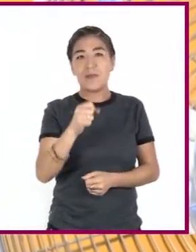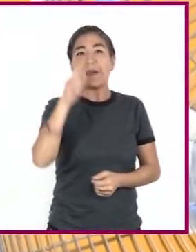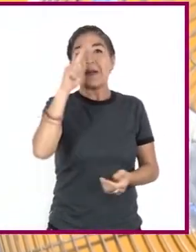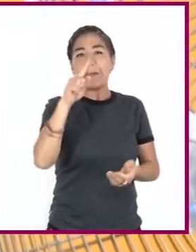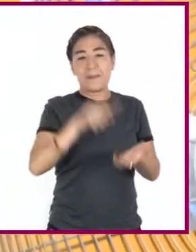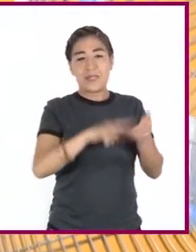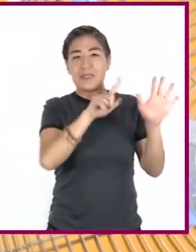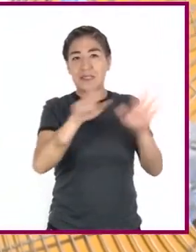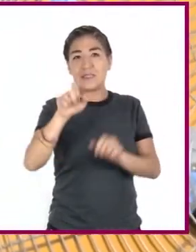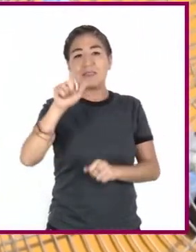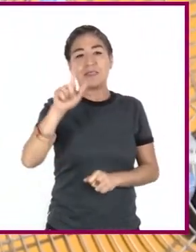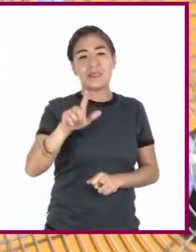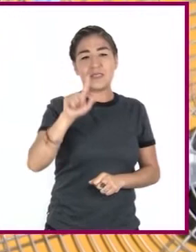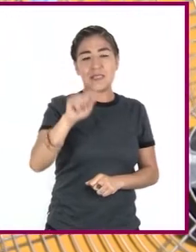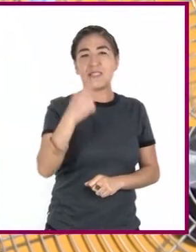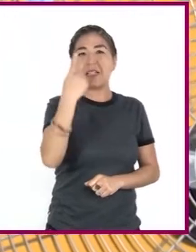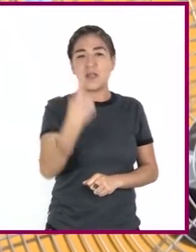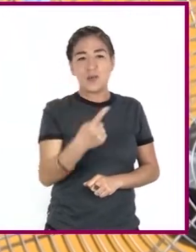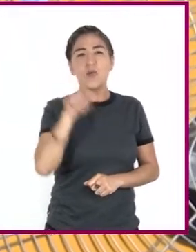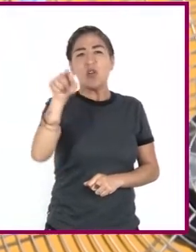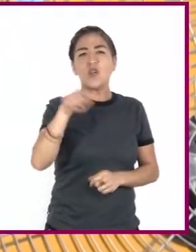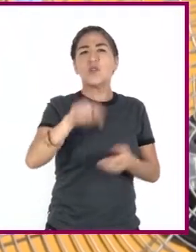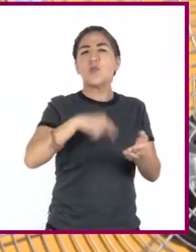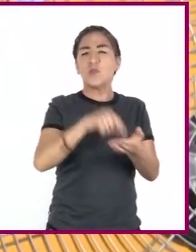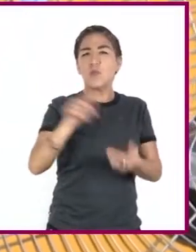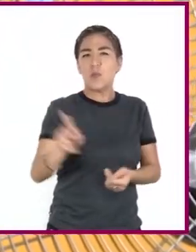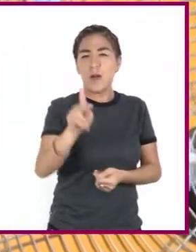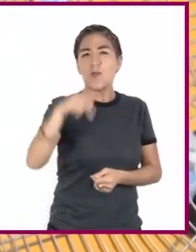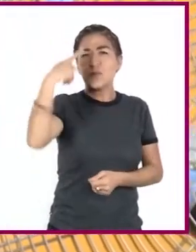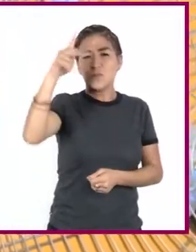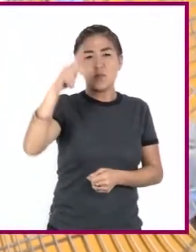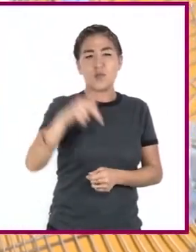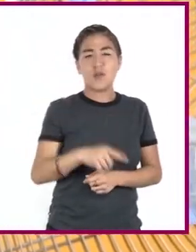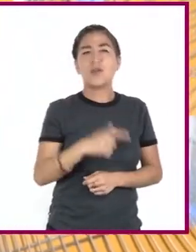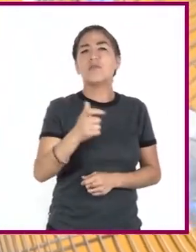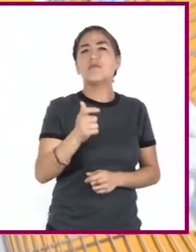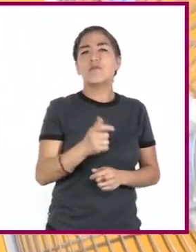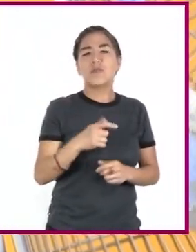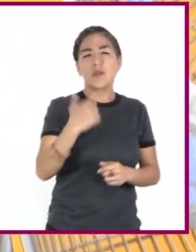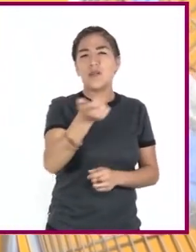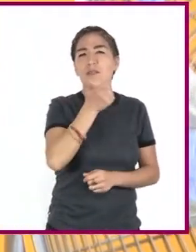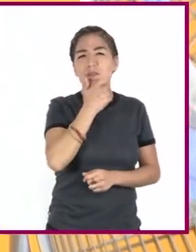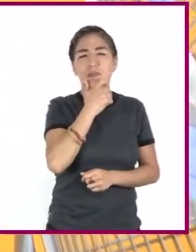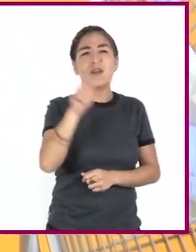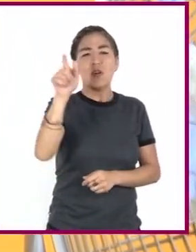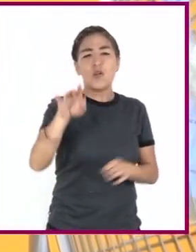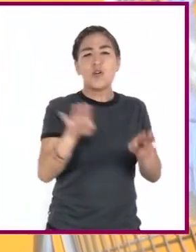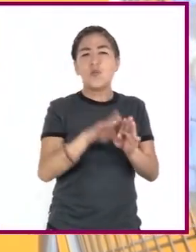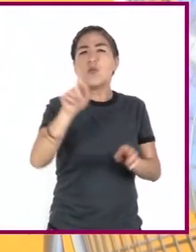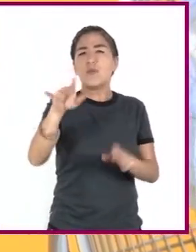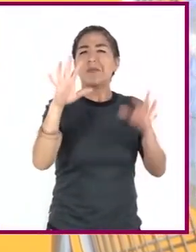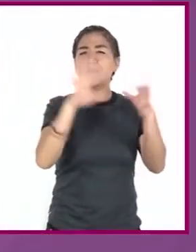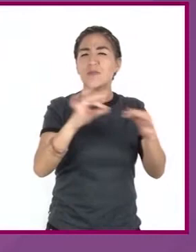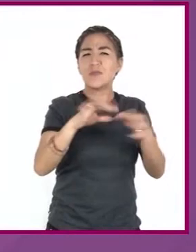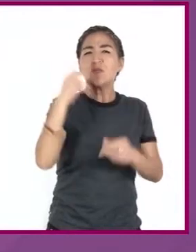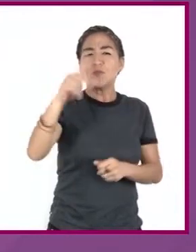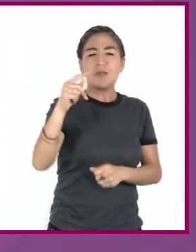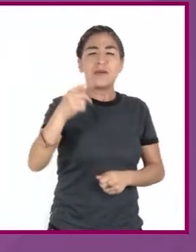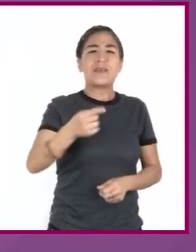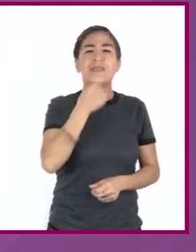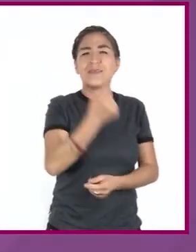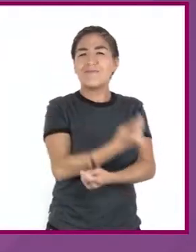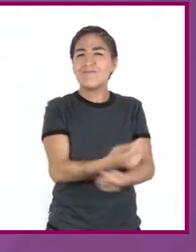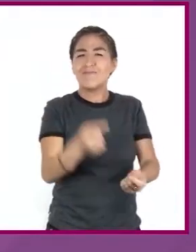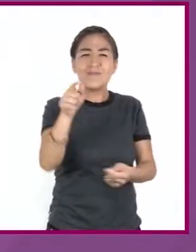1791 en Newington, un pequeño pueblo al sur de Londres. ¿Podría contarnos algo de su infancia? Qué